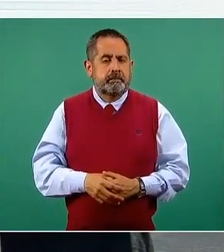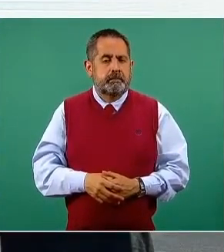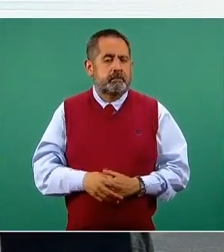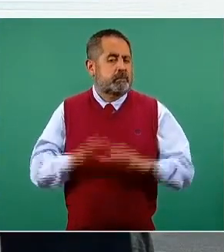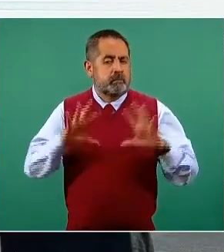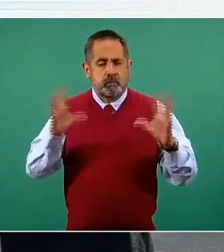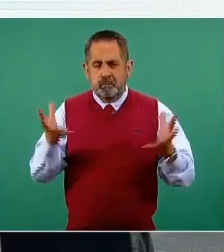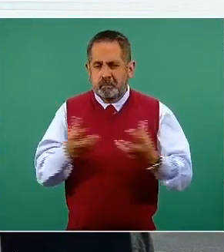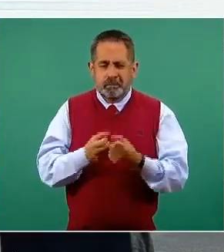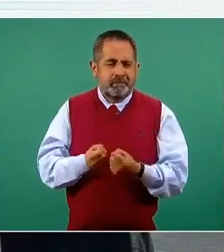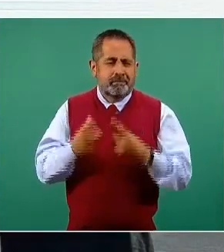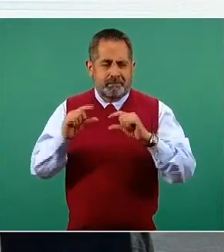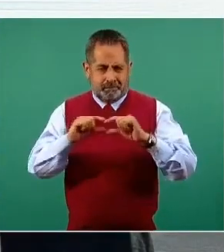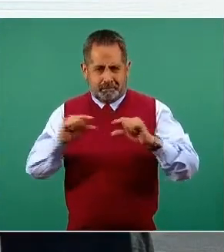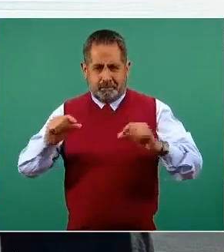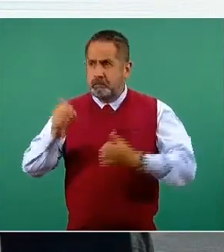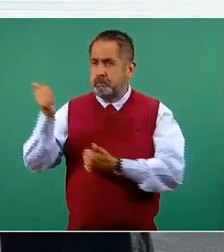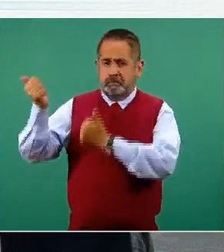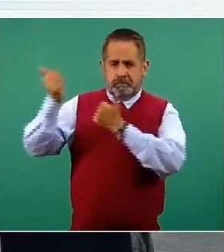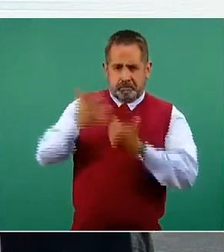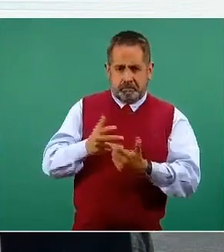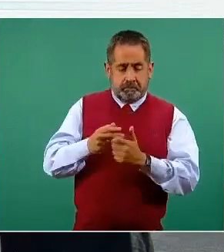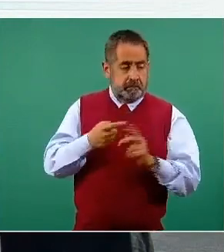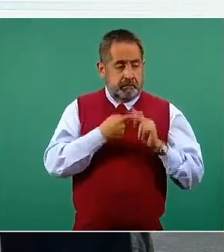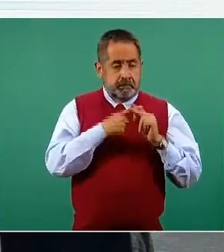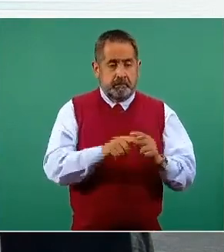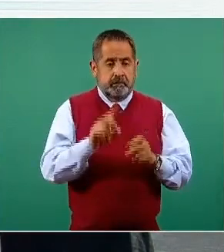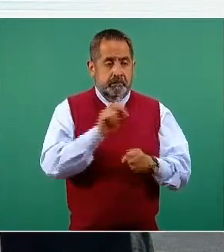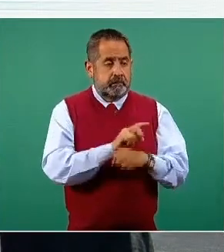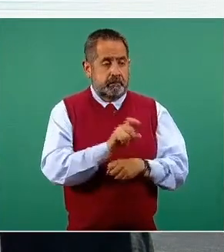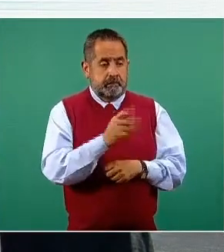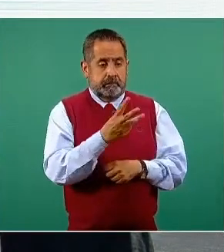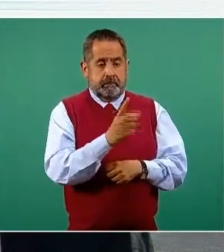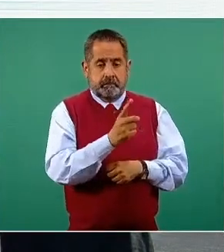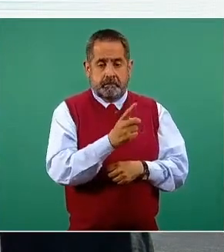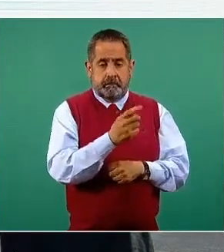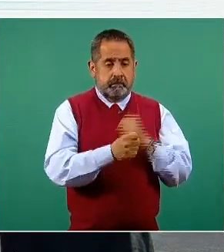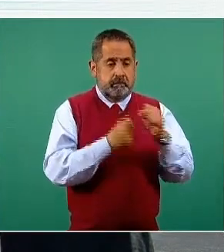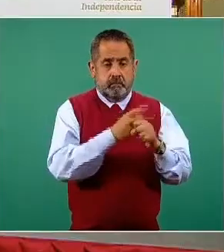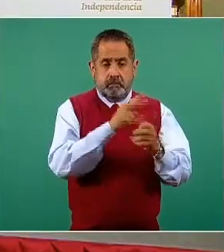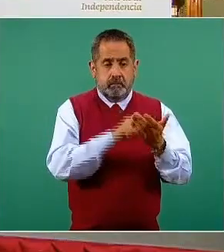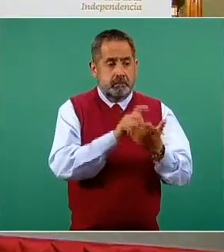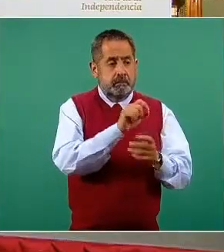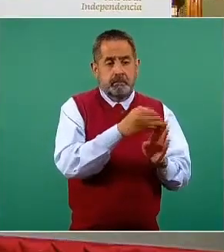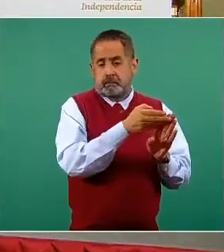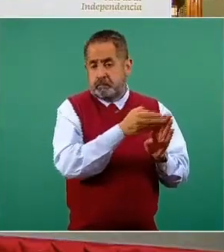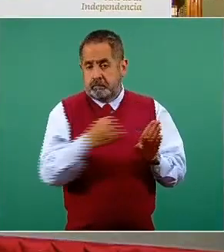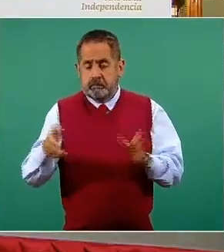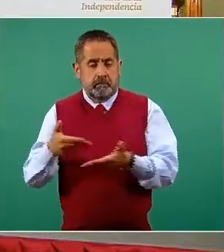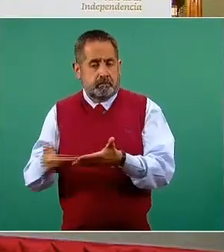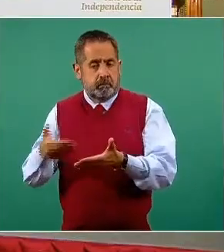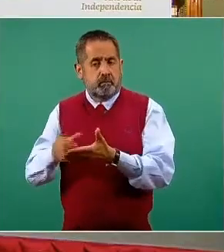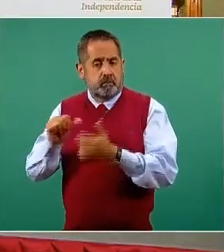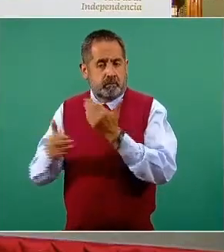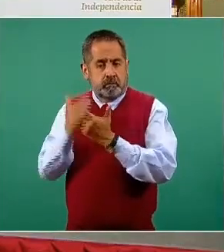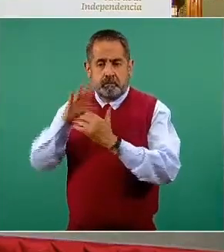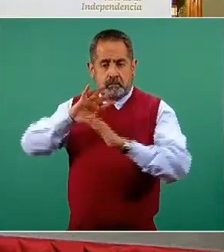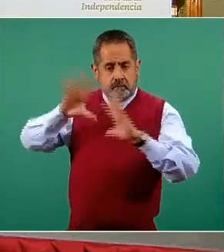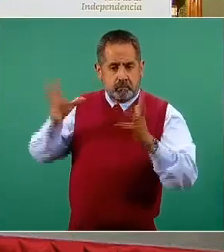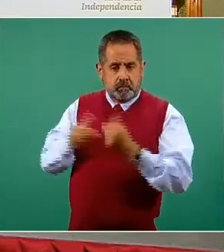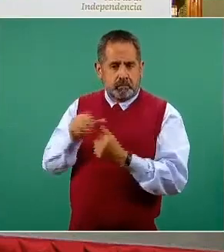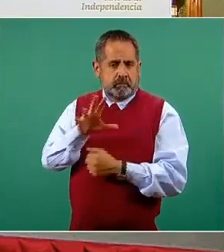La cantidad acumulada de dosis recibidas desde el 23 de diciembre de 2020 hasta hoy por la mañana,